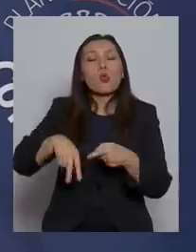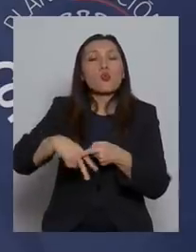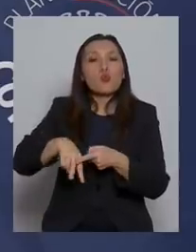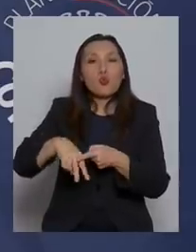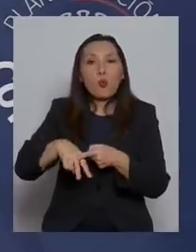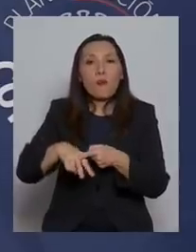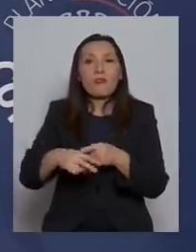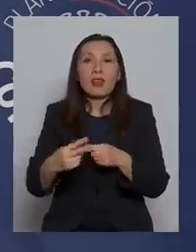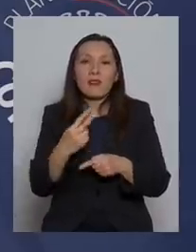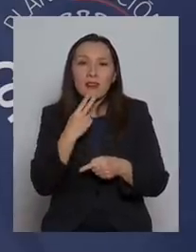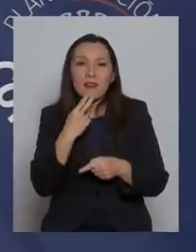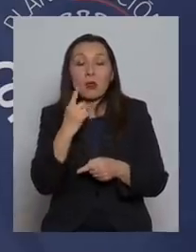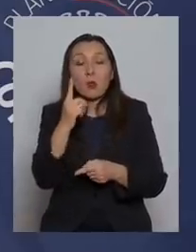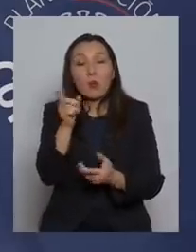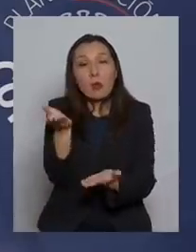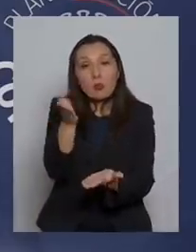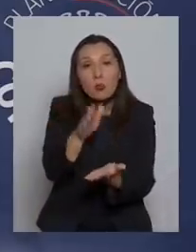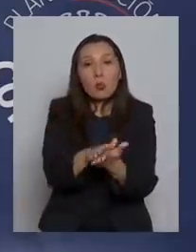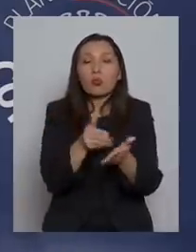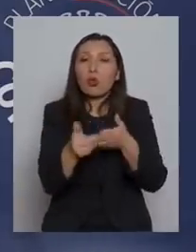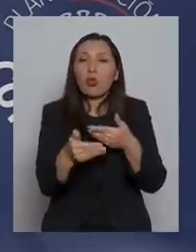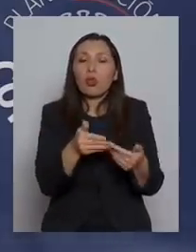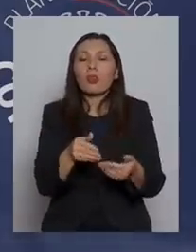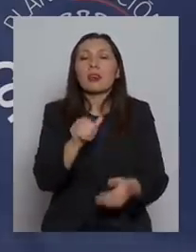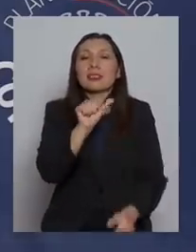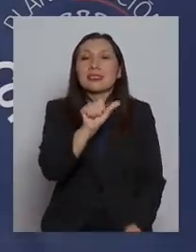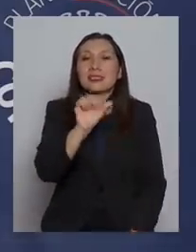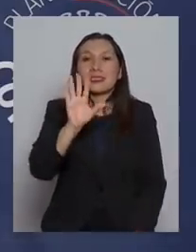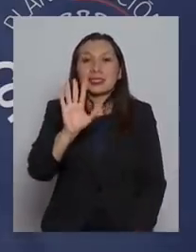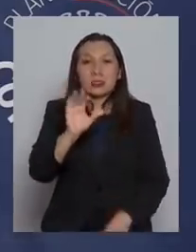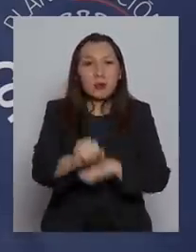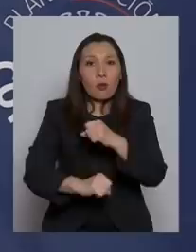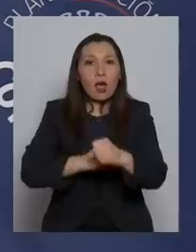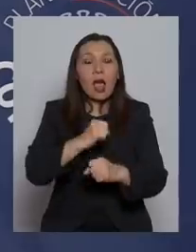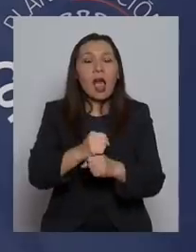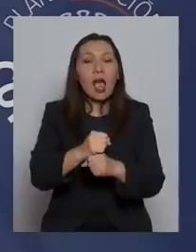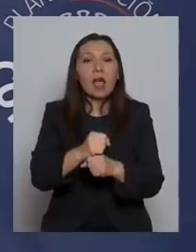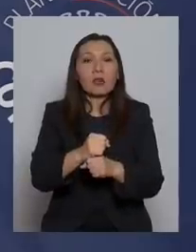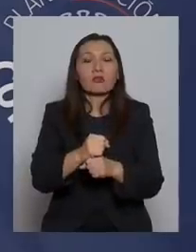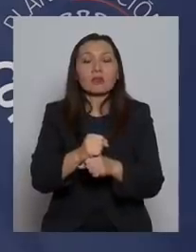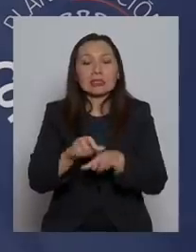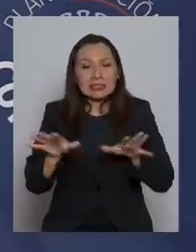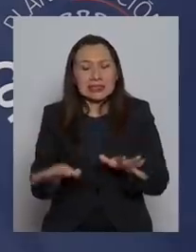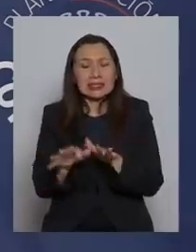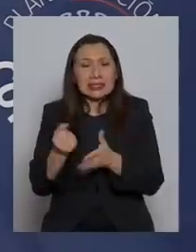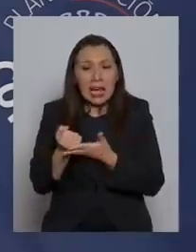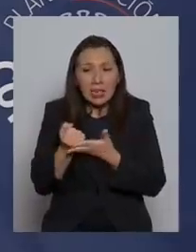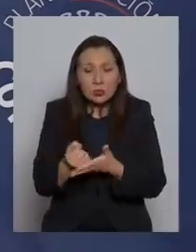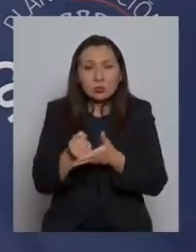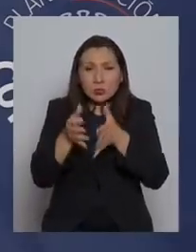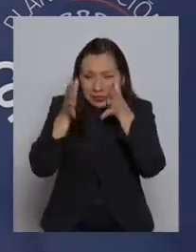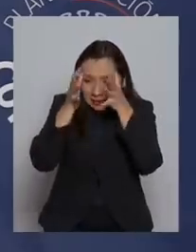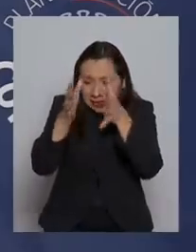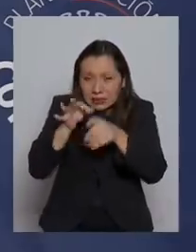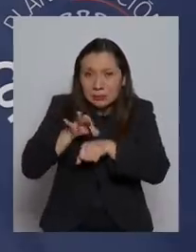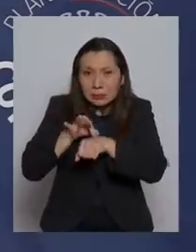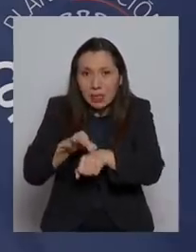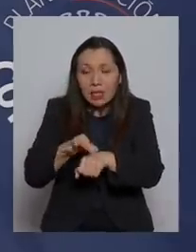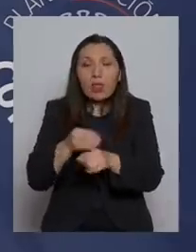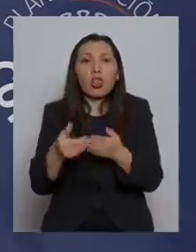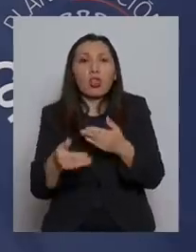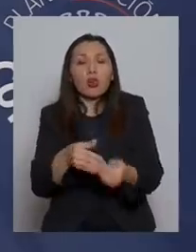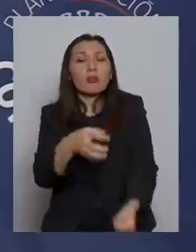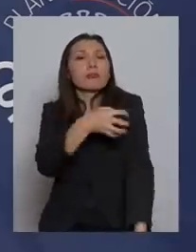Ñuble, un fallecido de 65 años en el que se hicieron esfuerzos importantes en la región